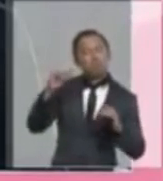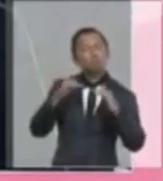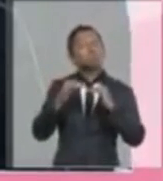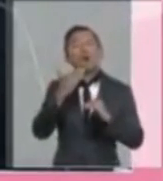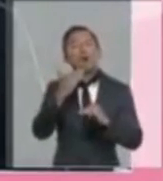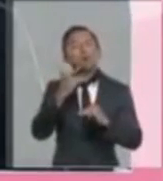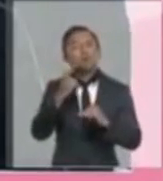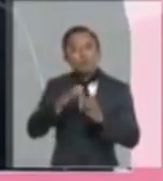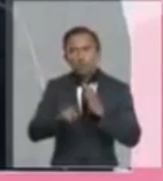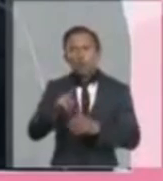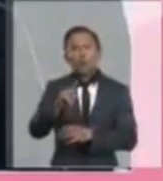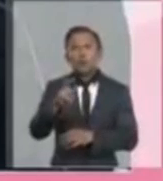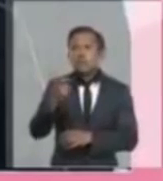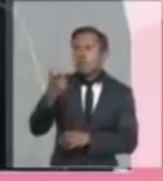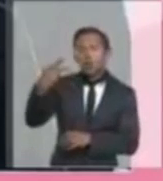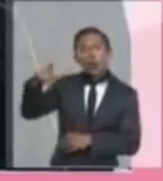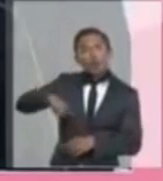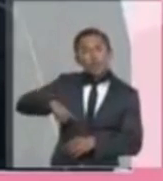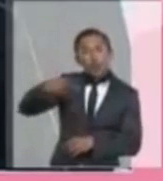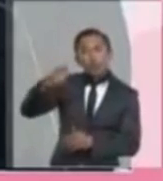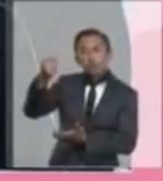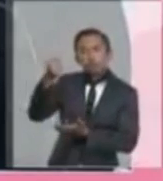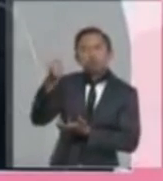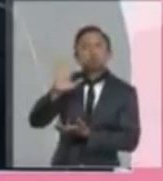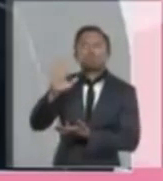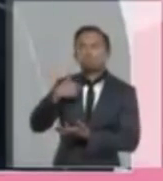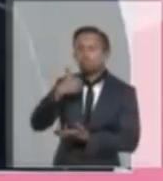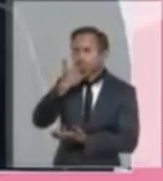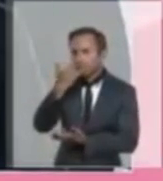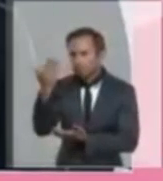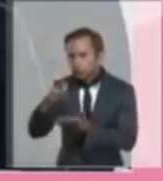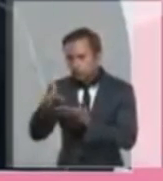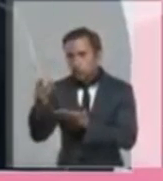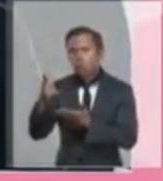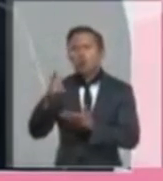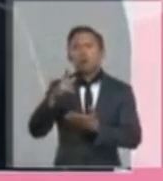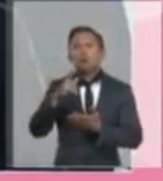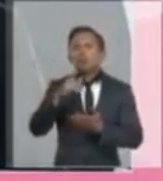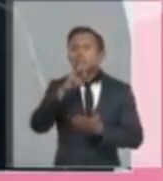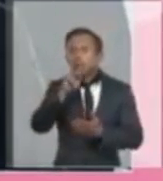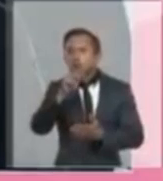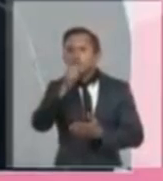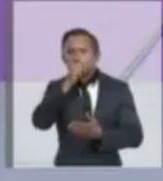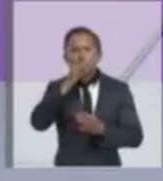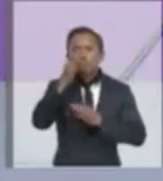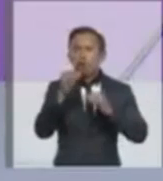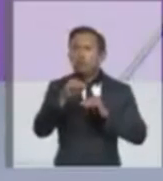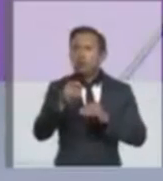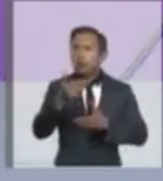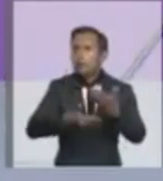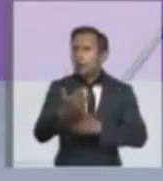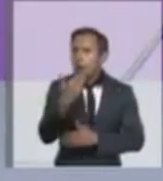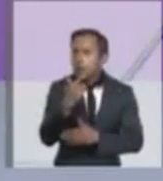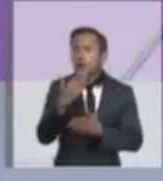al dinero público y yo espero que ellos renuncien por lo menos al dinero público o devuelvan lo que prometieron. ¿Alguien quiere hacer